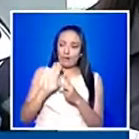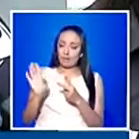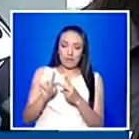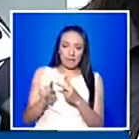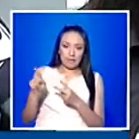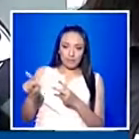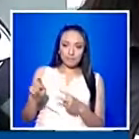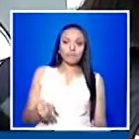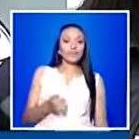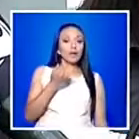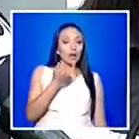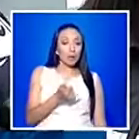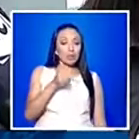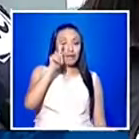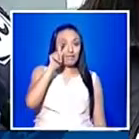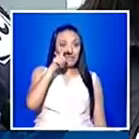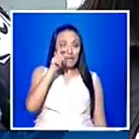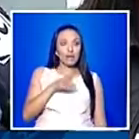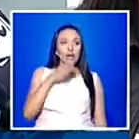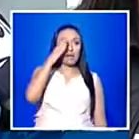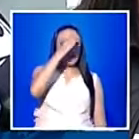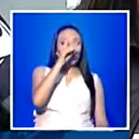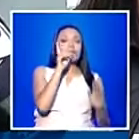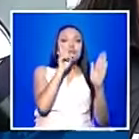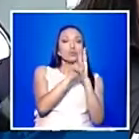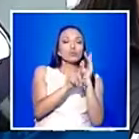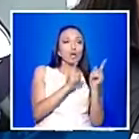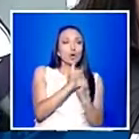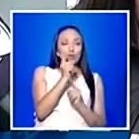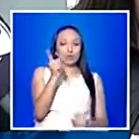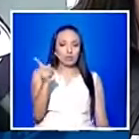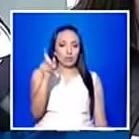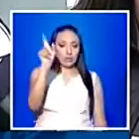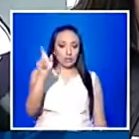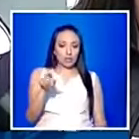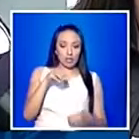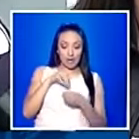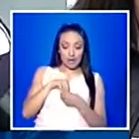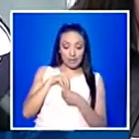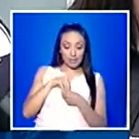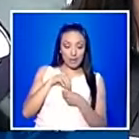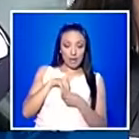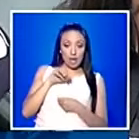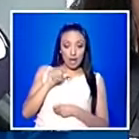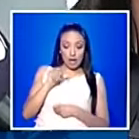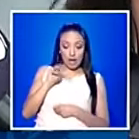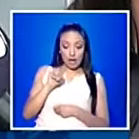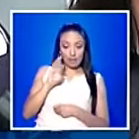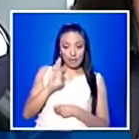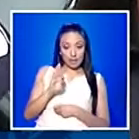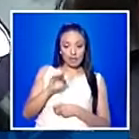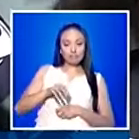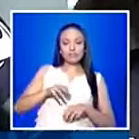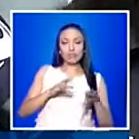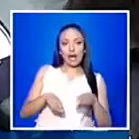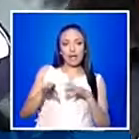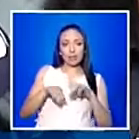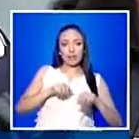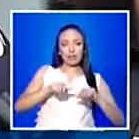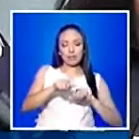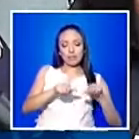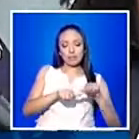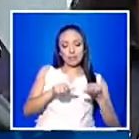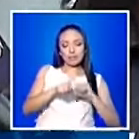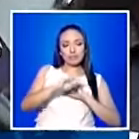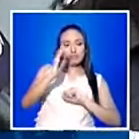a Fiscalía General del Estado para proponer la denuncia correspondiente e internamente como agencia vamos a iniciar las acciones administrativas disciplinarias